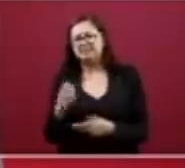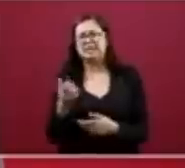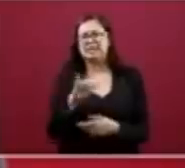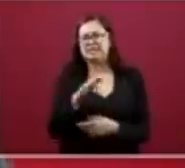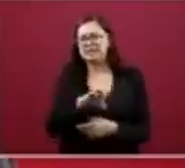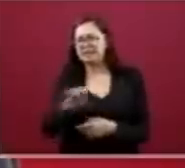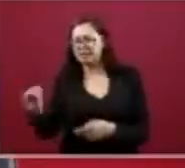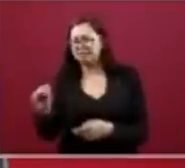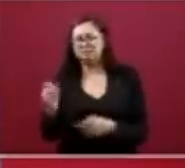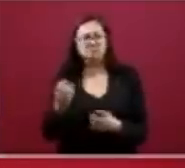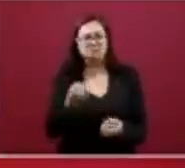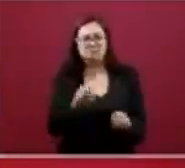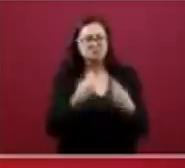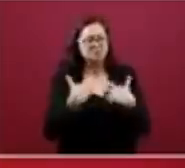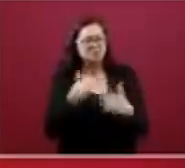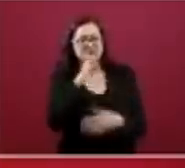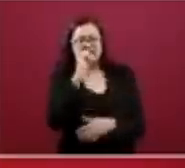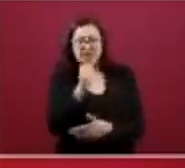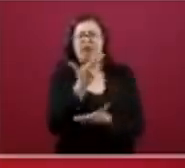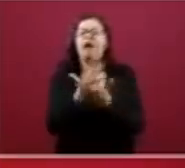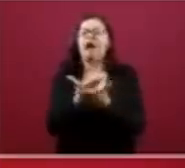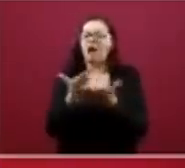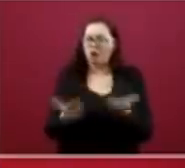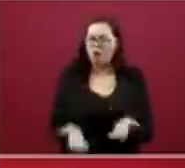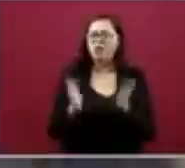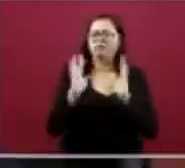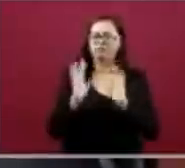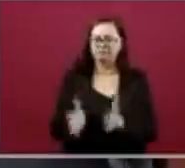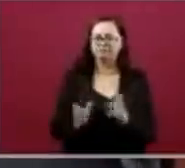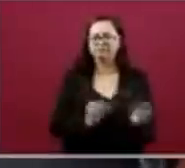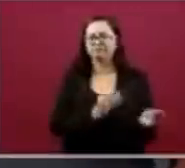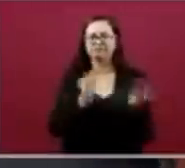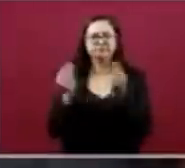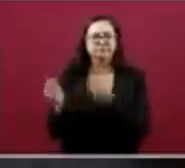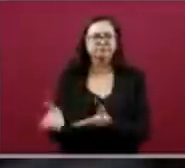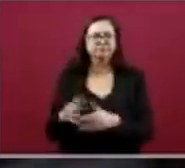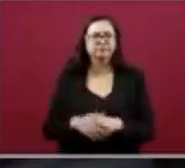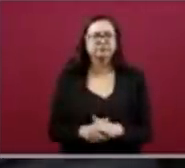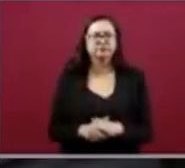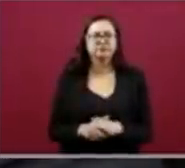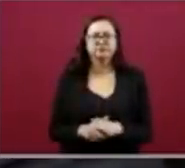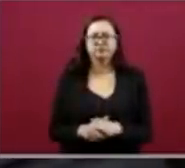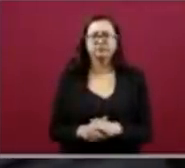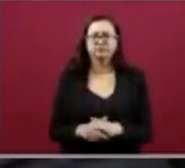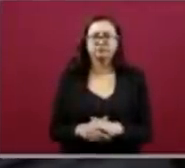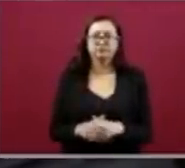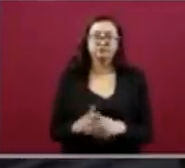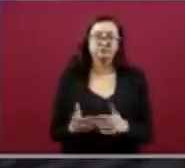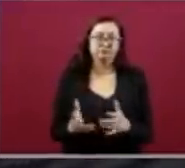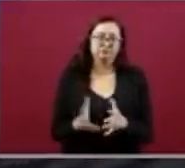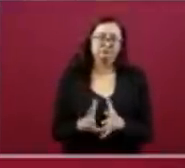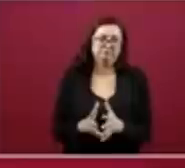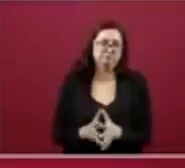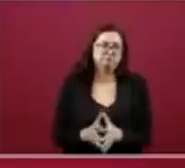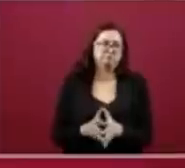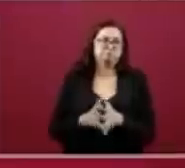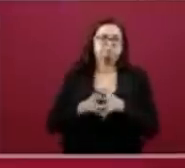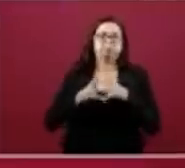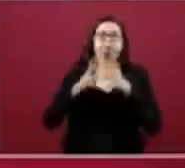que no recibían, están ahora ya recibiendo. Estamos hablando así una